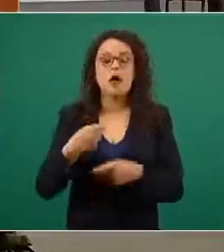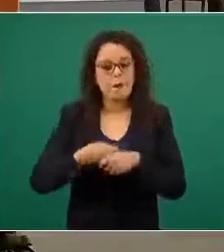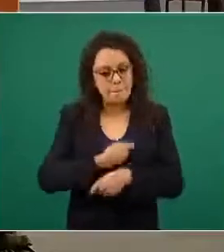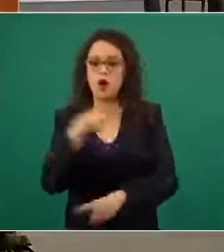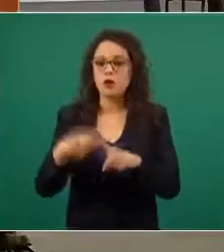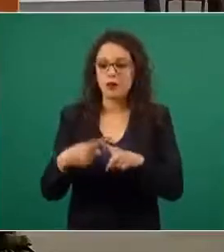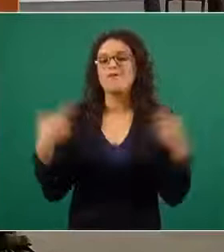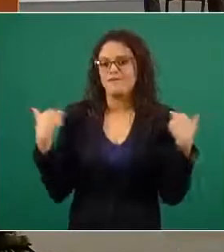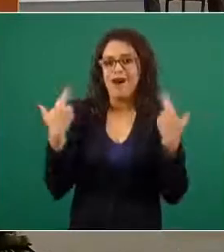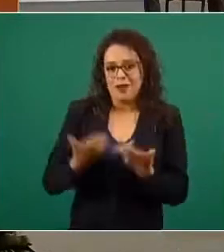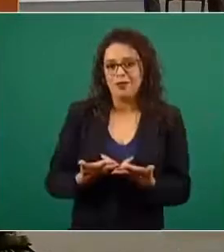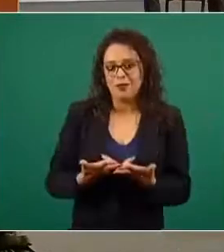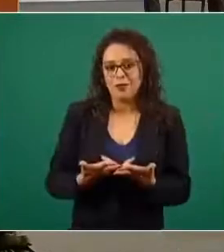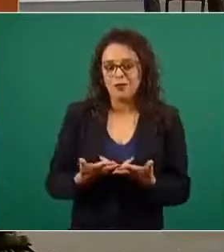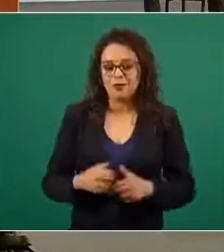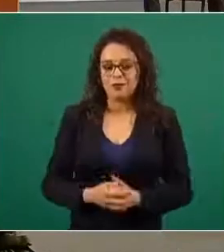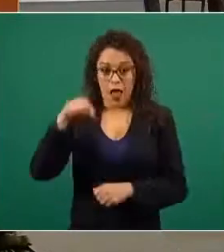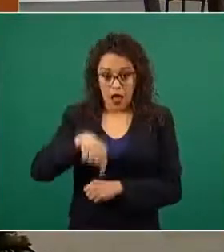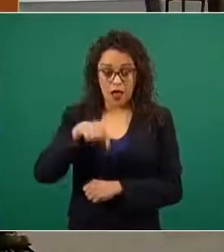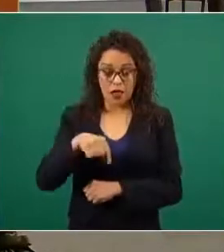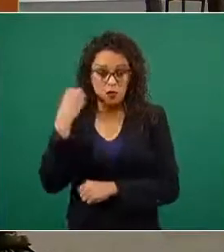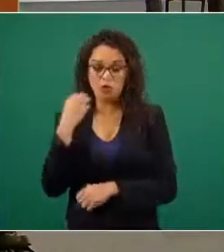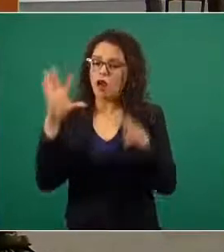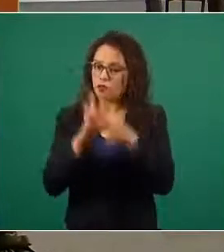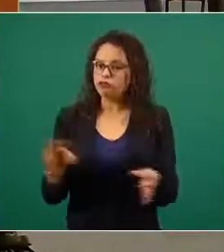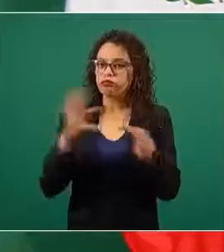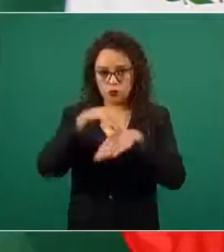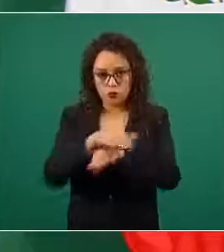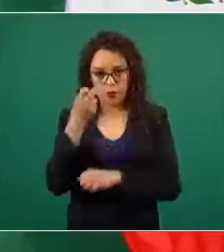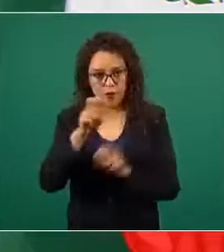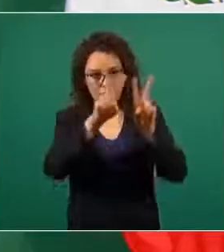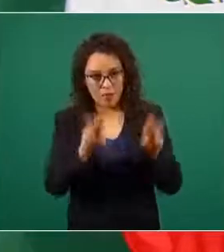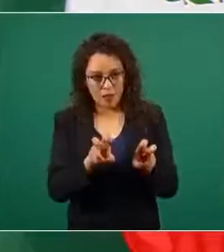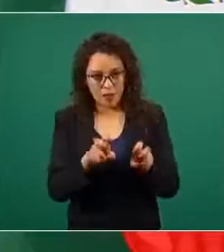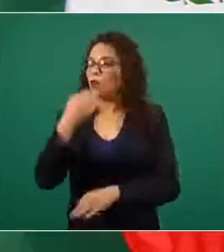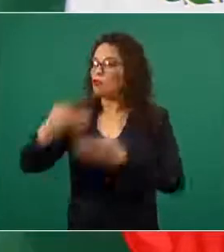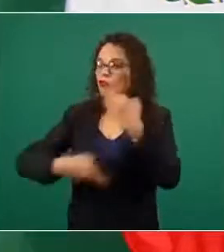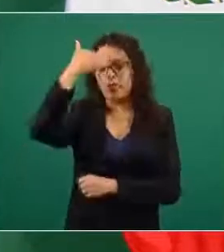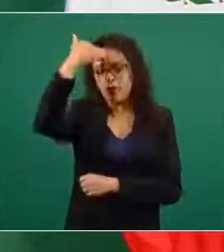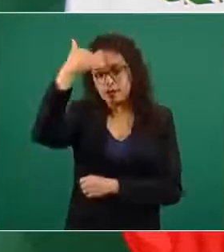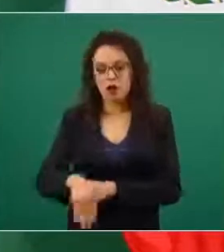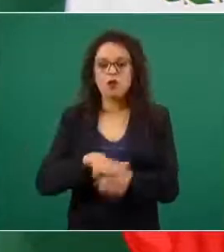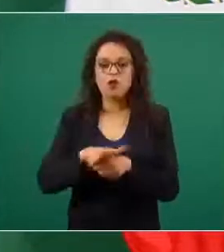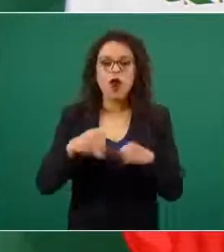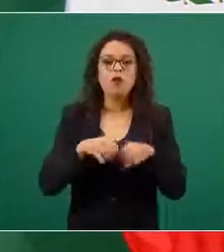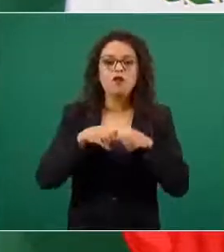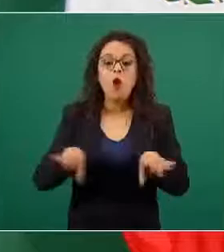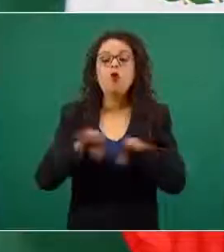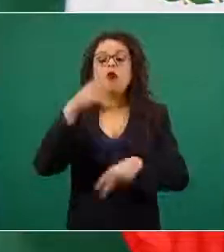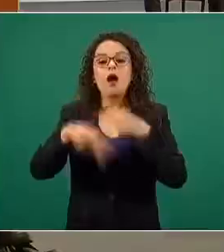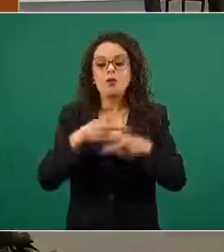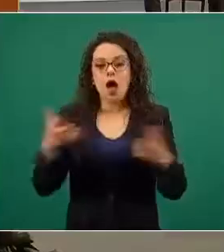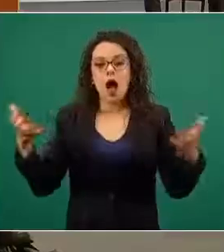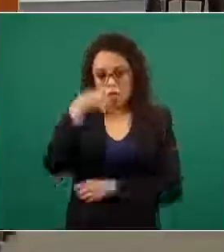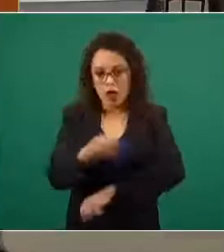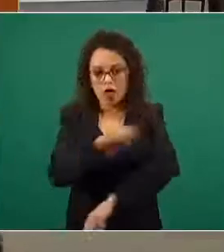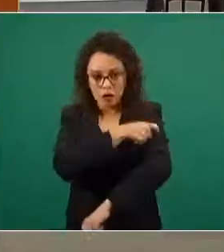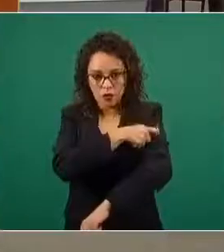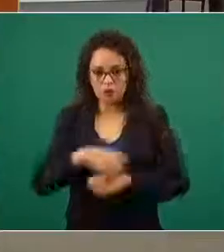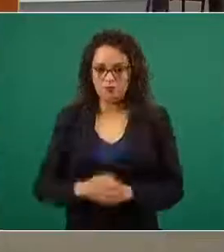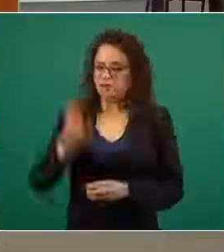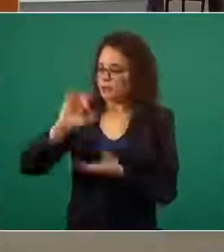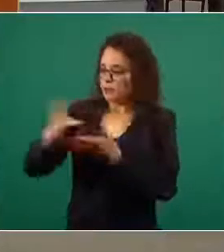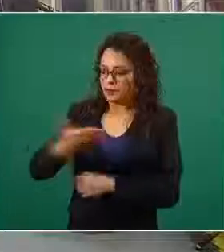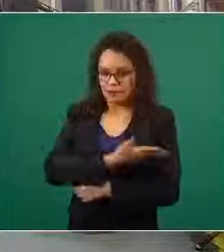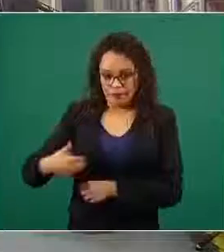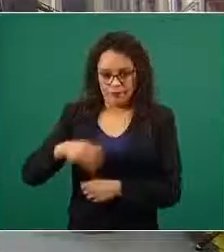a maestros. Aquí vamos a estar hablando de estos temas para que todos estén informados de cómo se va a llevar a cabo este plan de vacunación. Gracias, presidente.